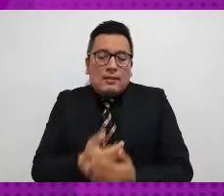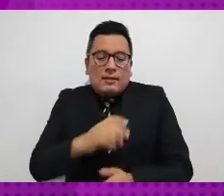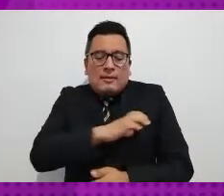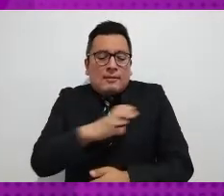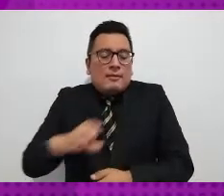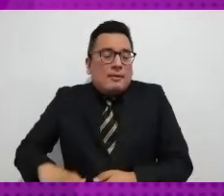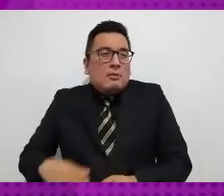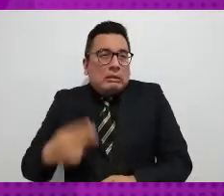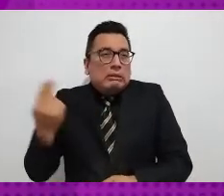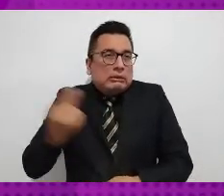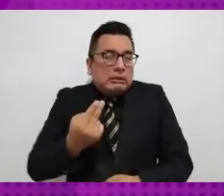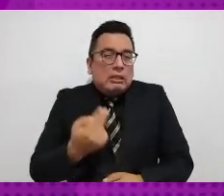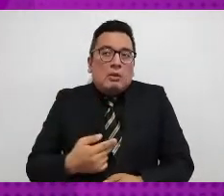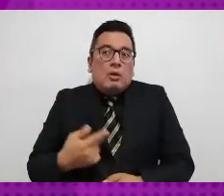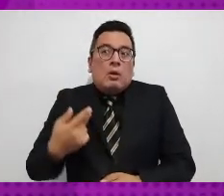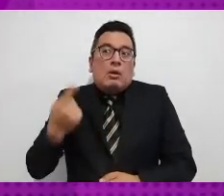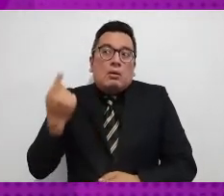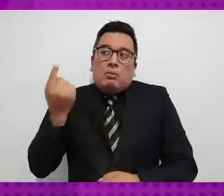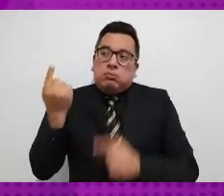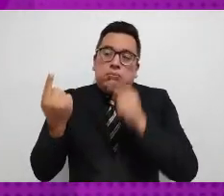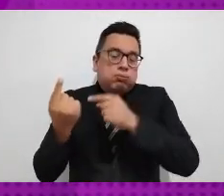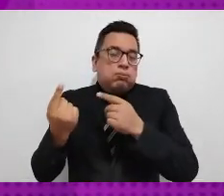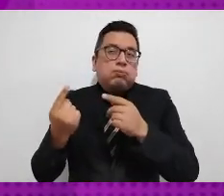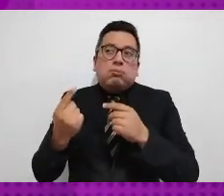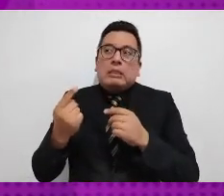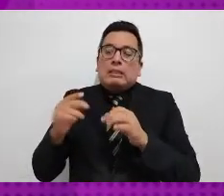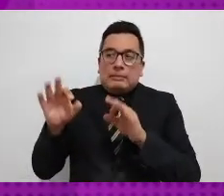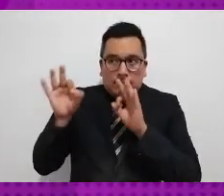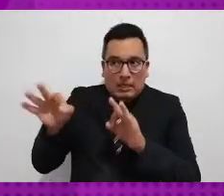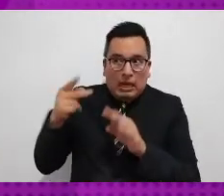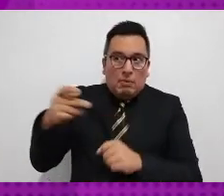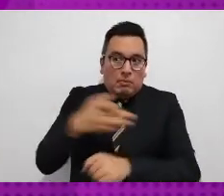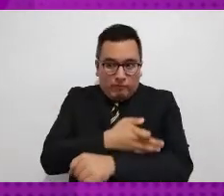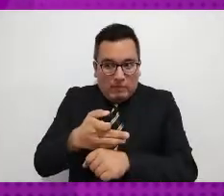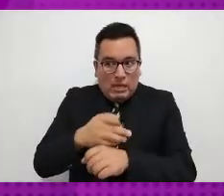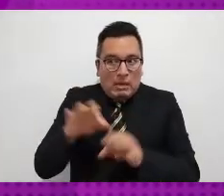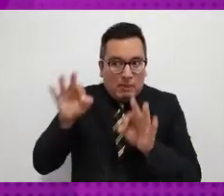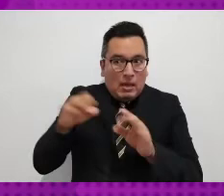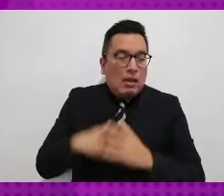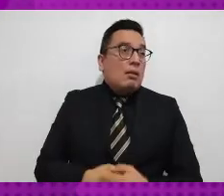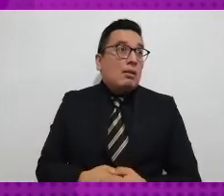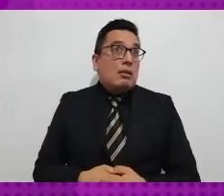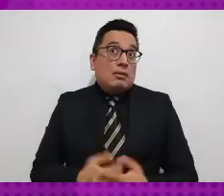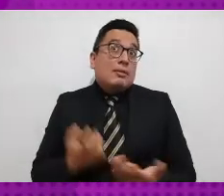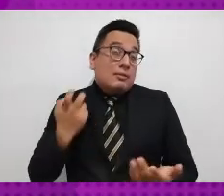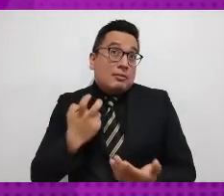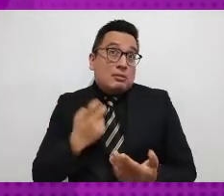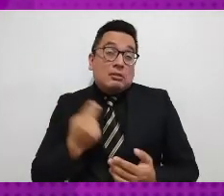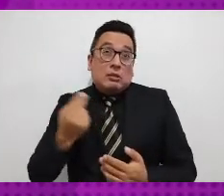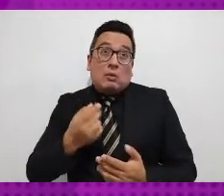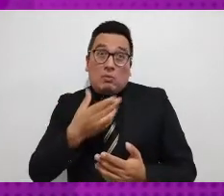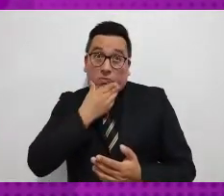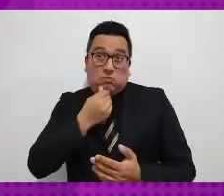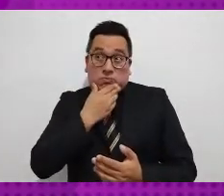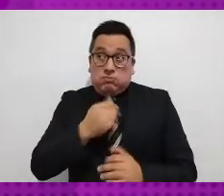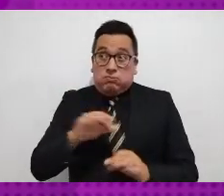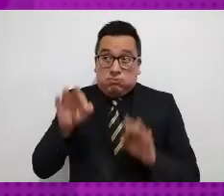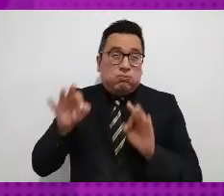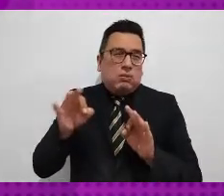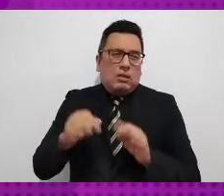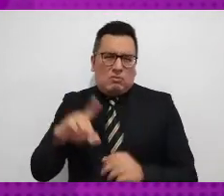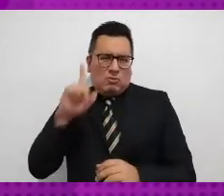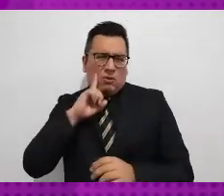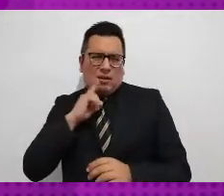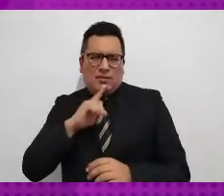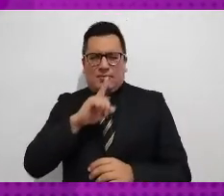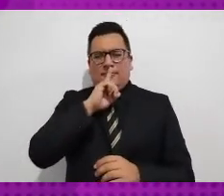que ser un hombre de familia, y todavía más en el pasado ni siquiera las mujeres, nada más los hombres, era el hombre que tenía su familia, que cuidaba de ella, y ese era el estereotipo que se